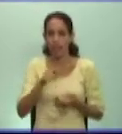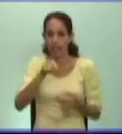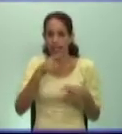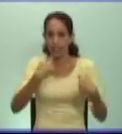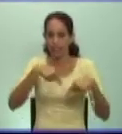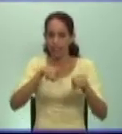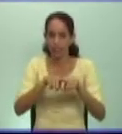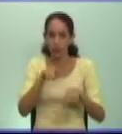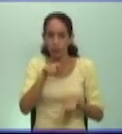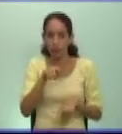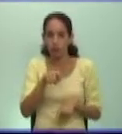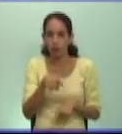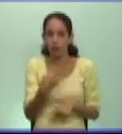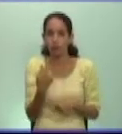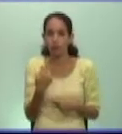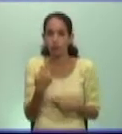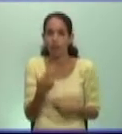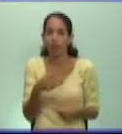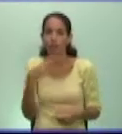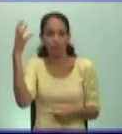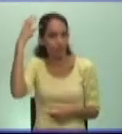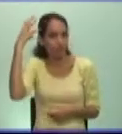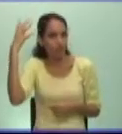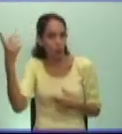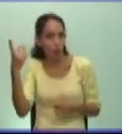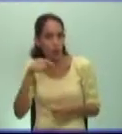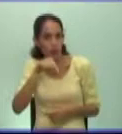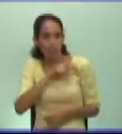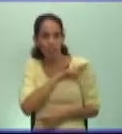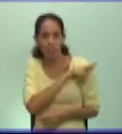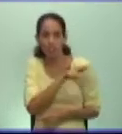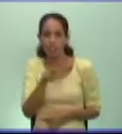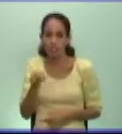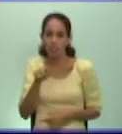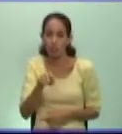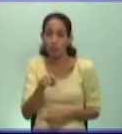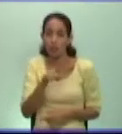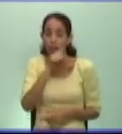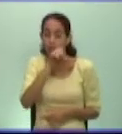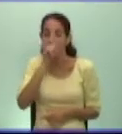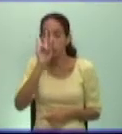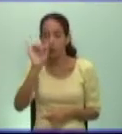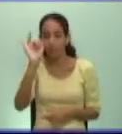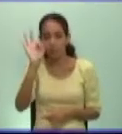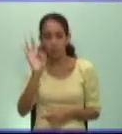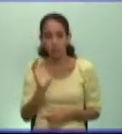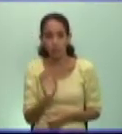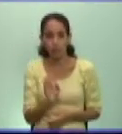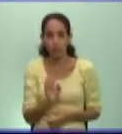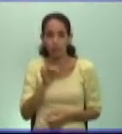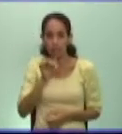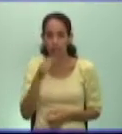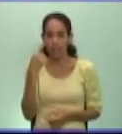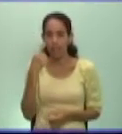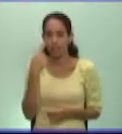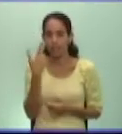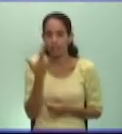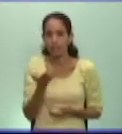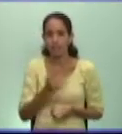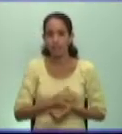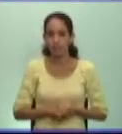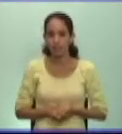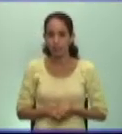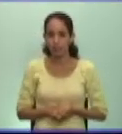el Partido Republicano tenga mayor fuerza a partir de la década del 80 y estos dos gobiernos es una representación de